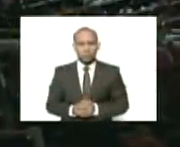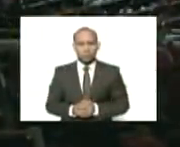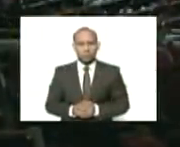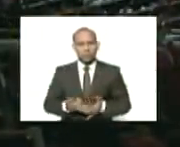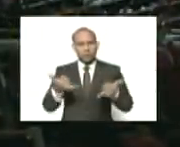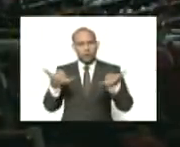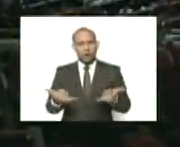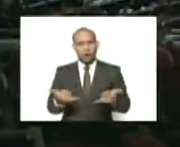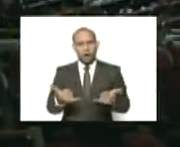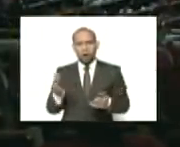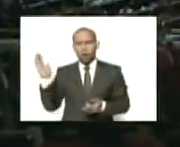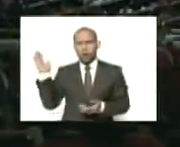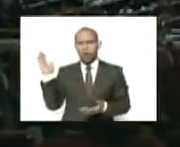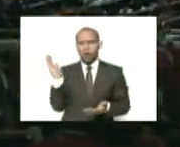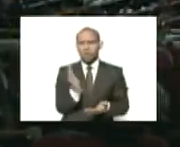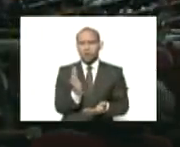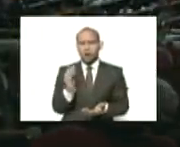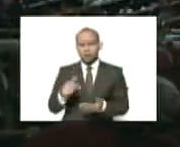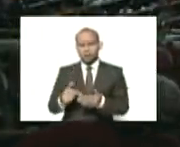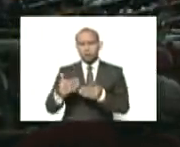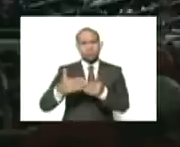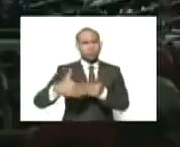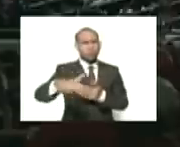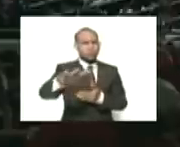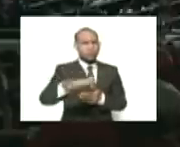Ahora, ¿qué viene de aquí en adelante?